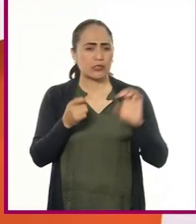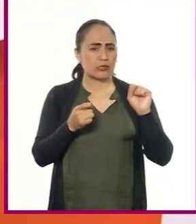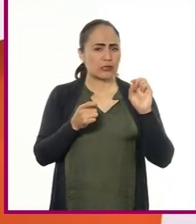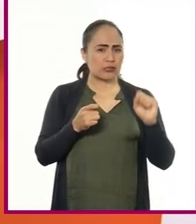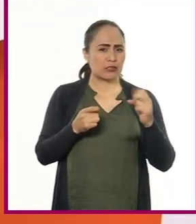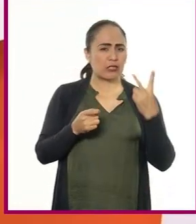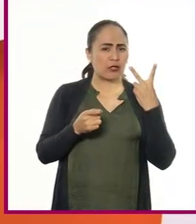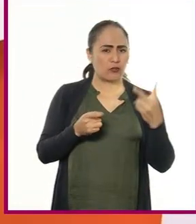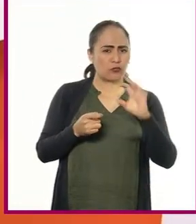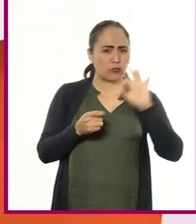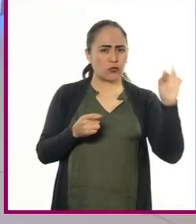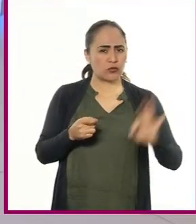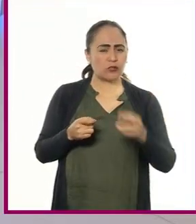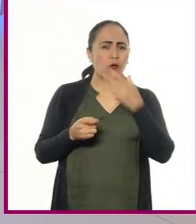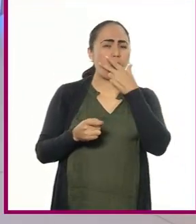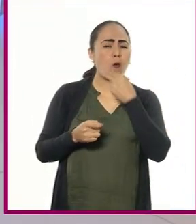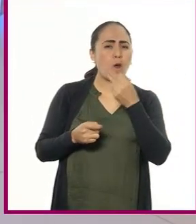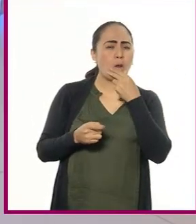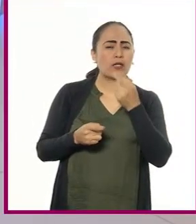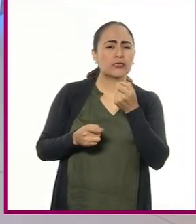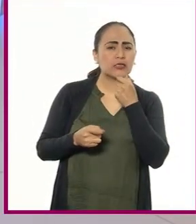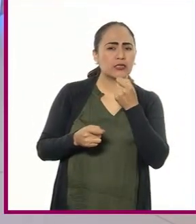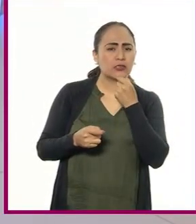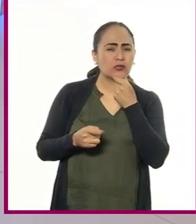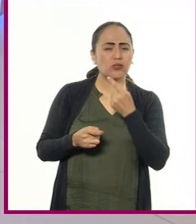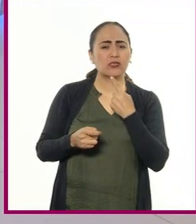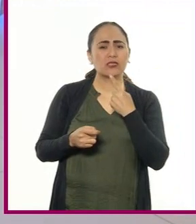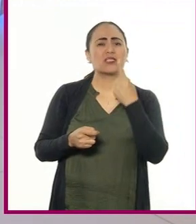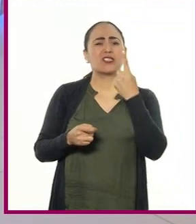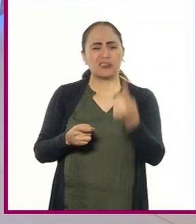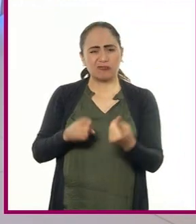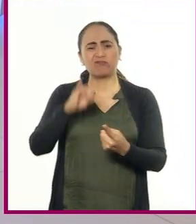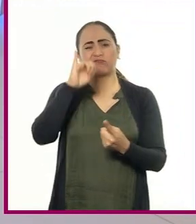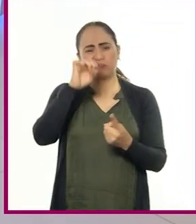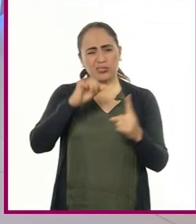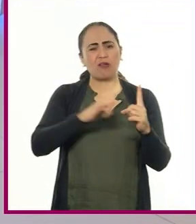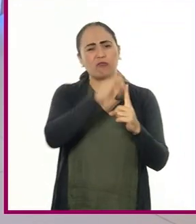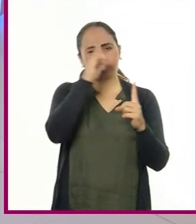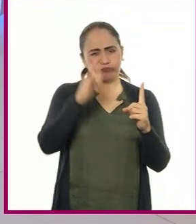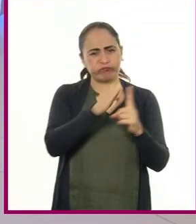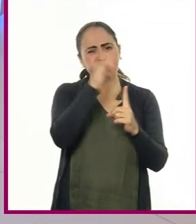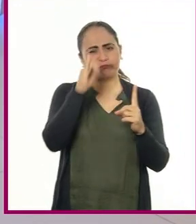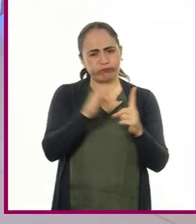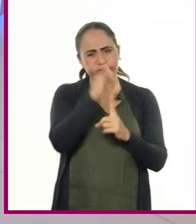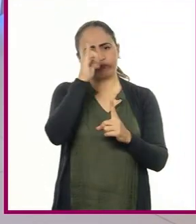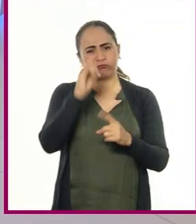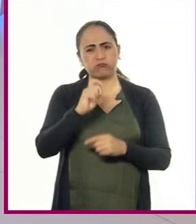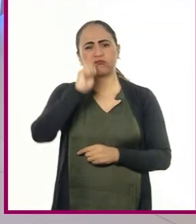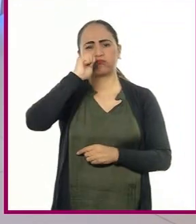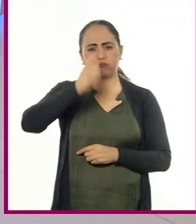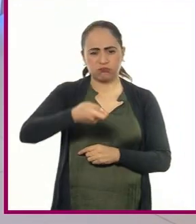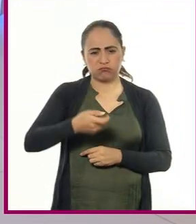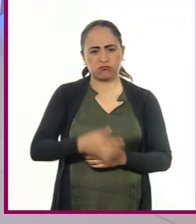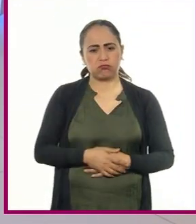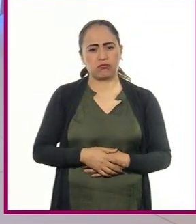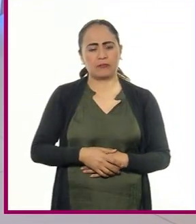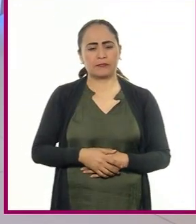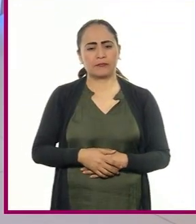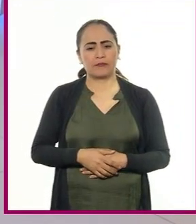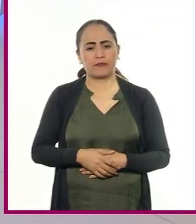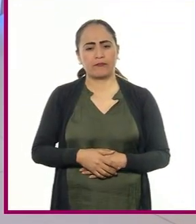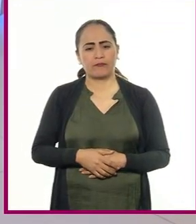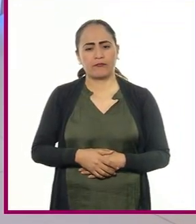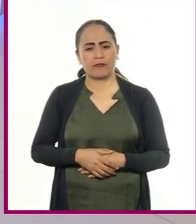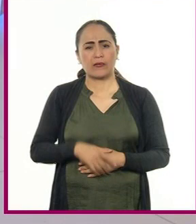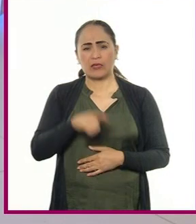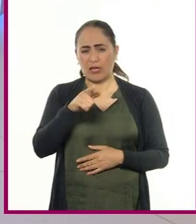62% de los niños informaron casos de acoso, lo que demuestra que allí donde el fenómeno es